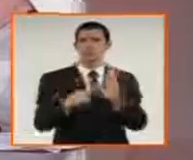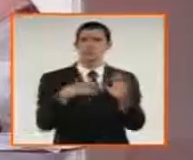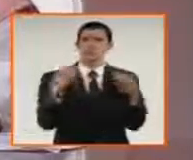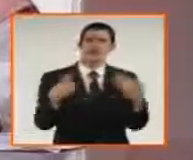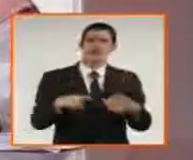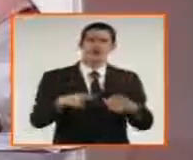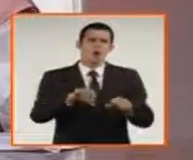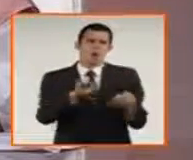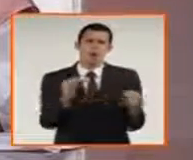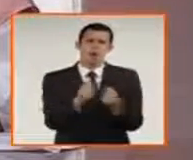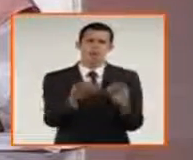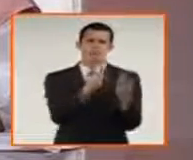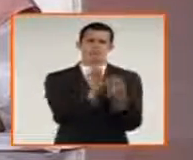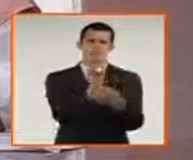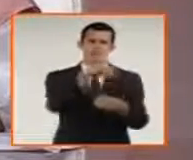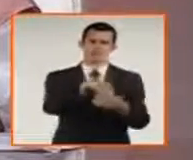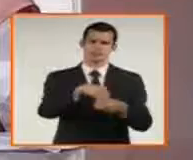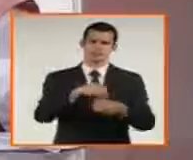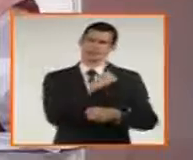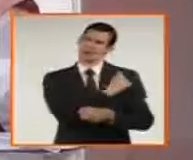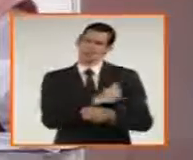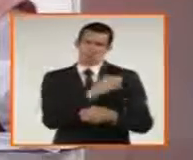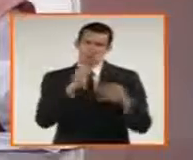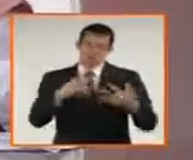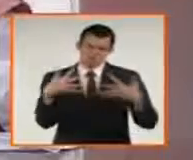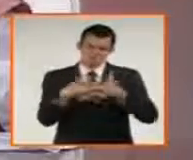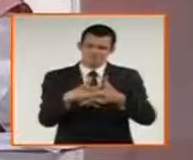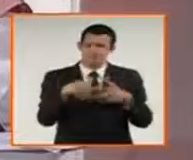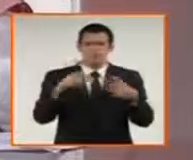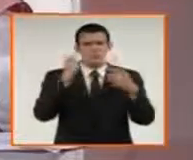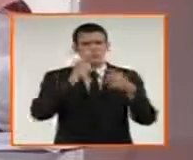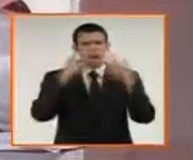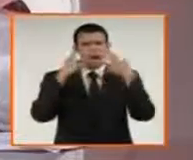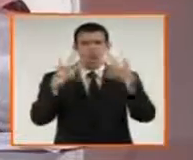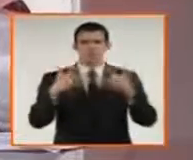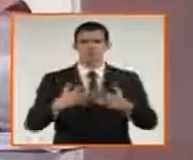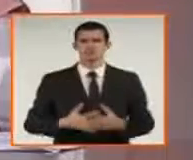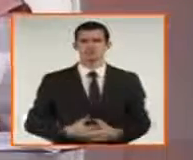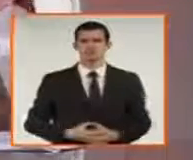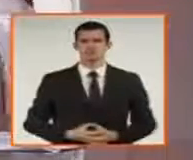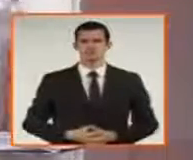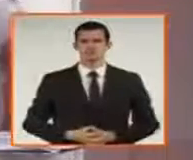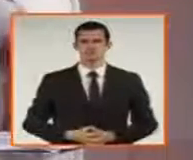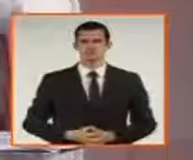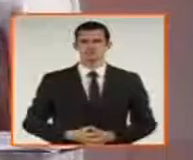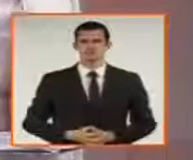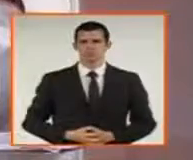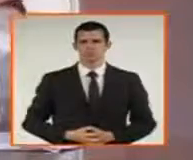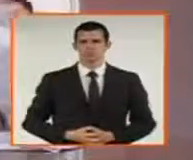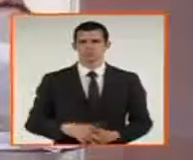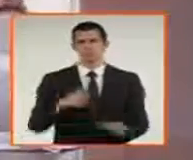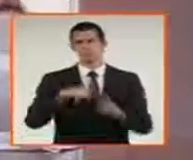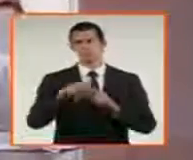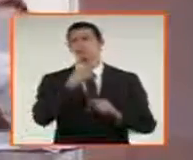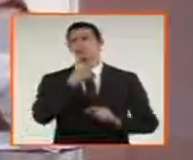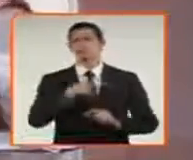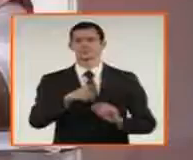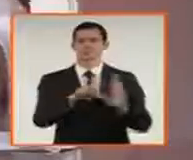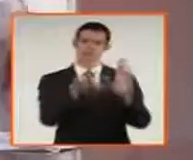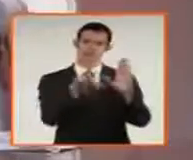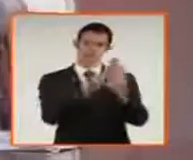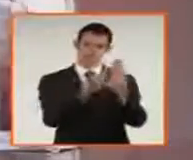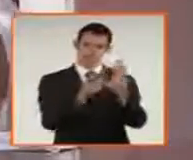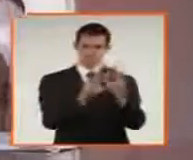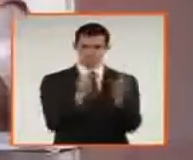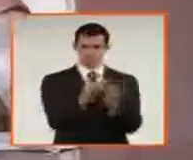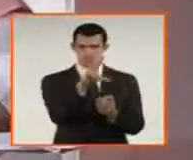bueno, el código regula ya cuestiones más técnicas vinculadas a cómo calcular, o nosotros los juristas decimos